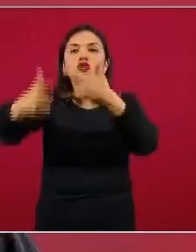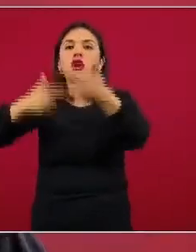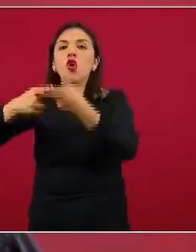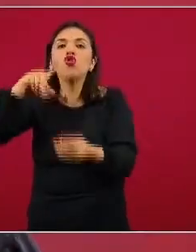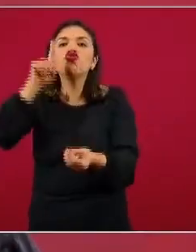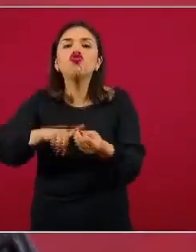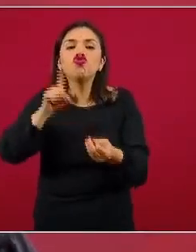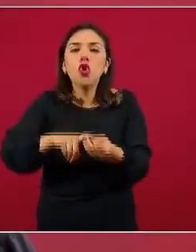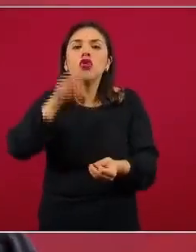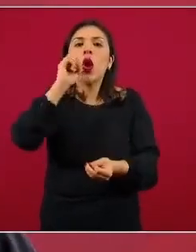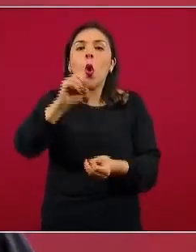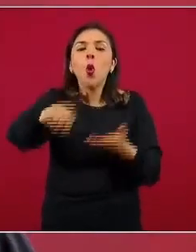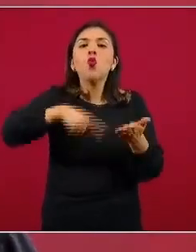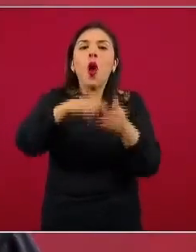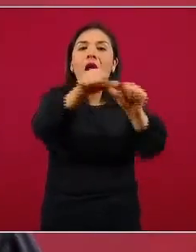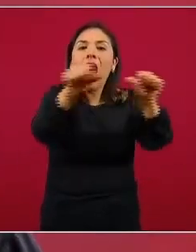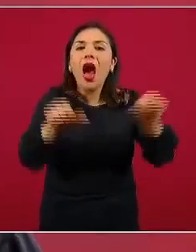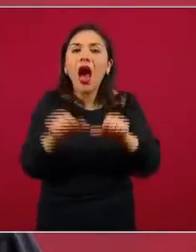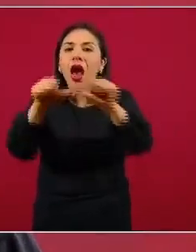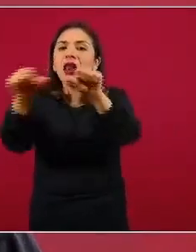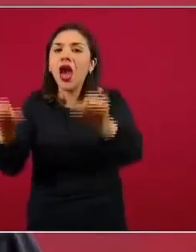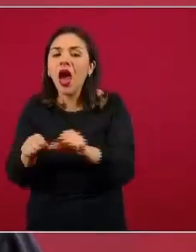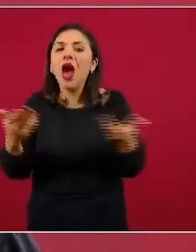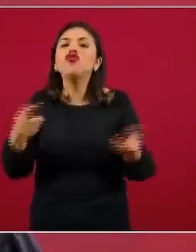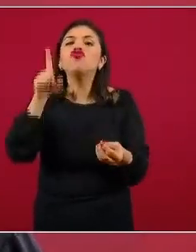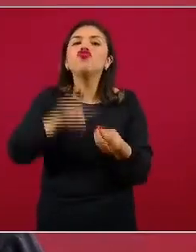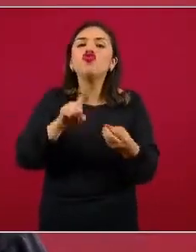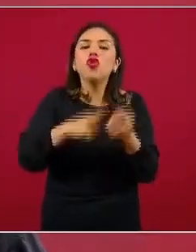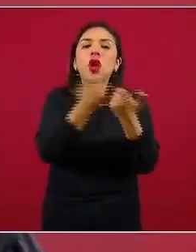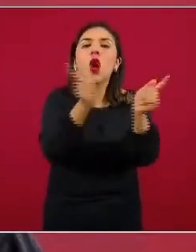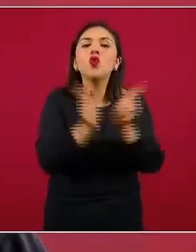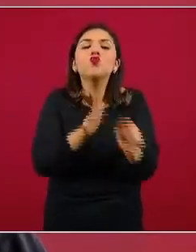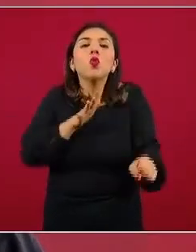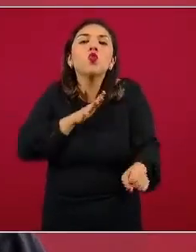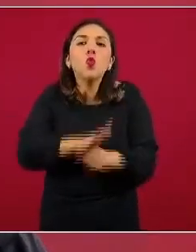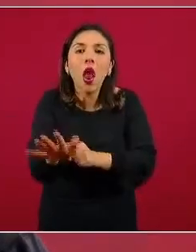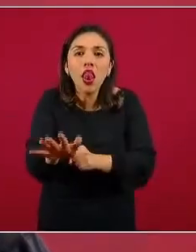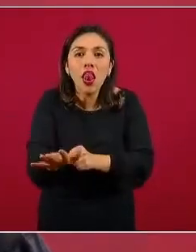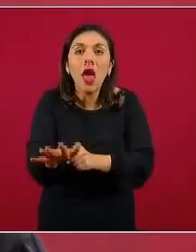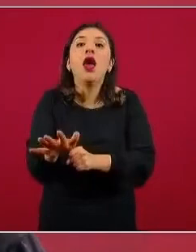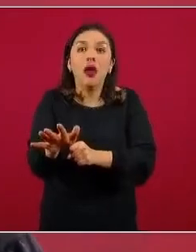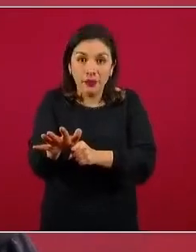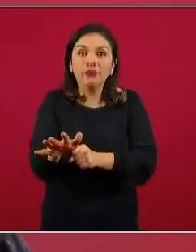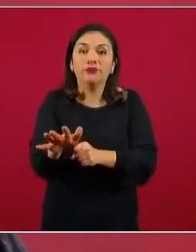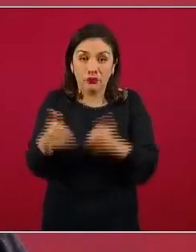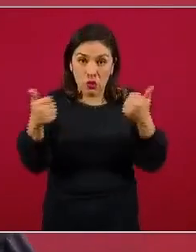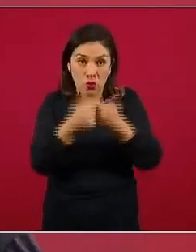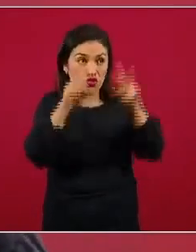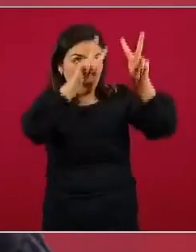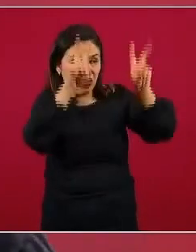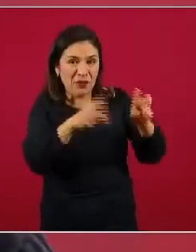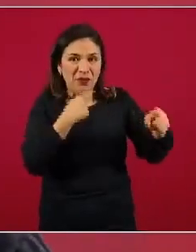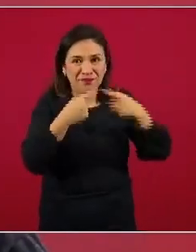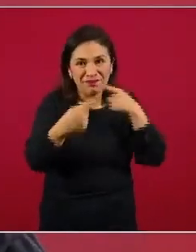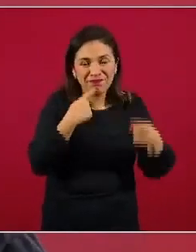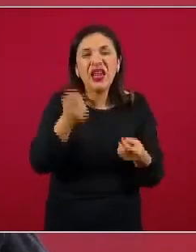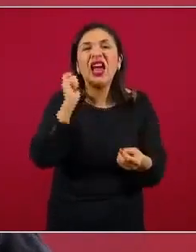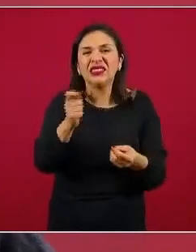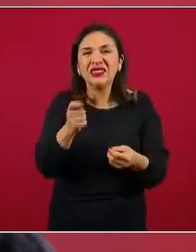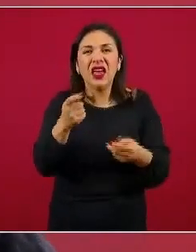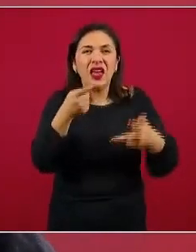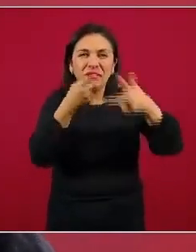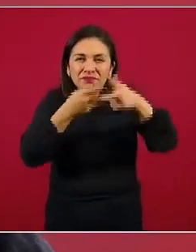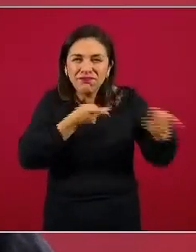o en qué áreas del país o en qué finalmente grupos, ¿no?, juntando el tema de logística, pero también juntando el tema